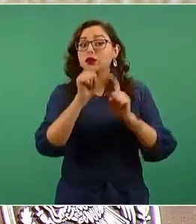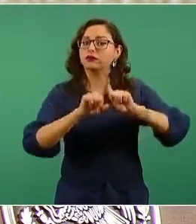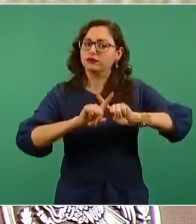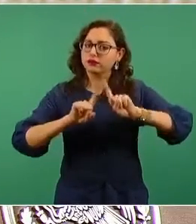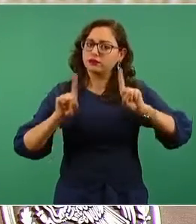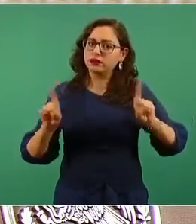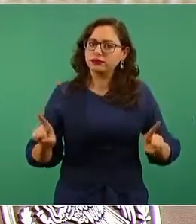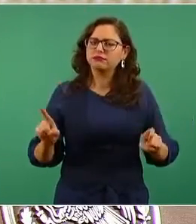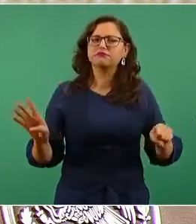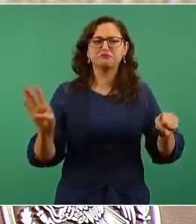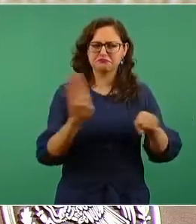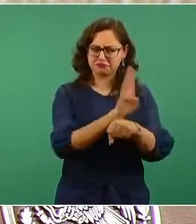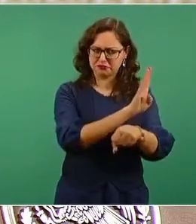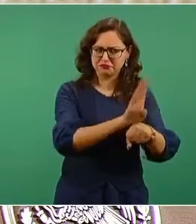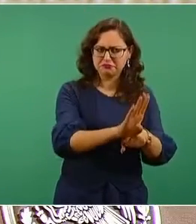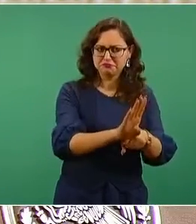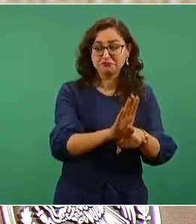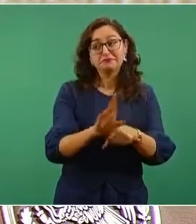una empresa